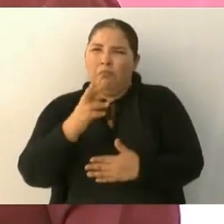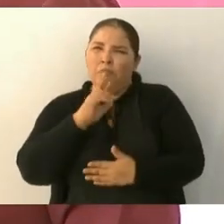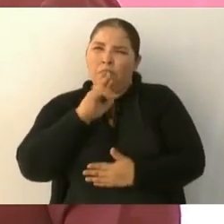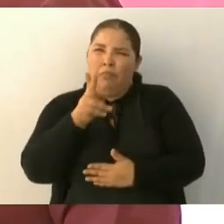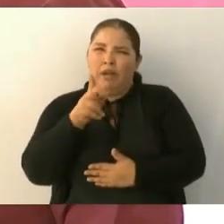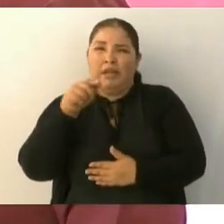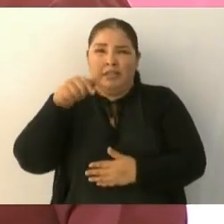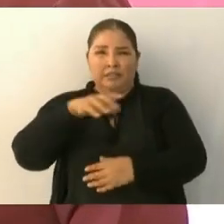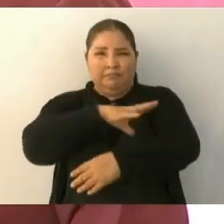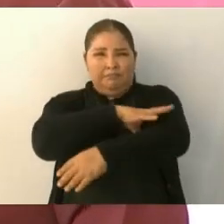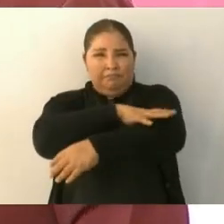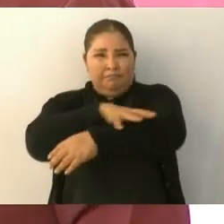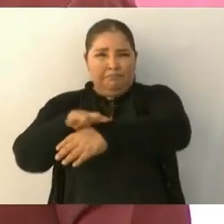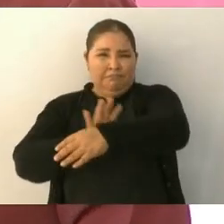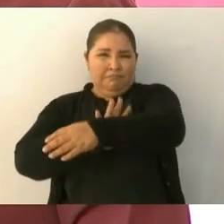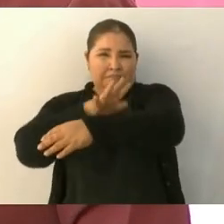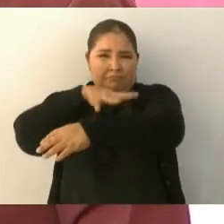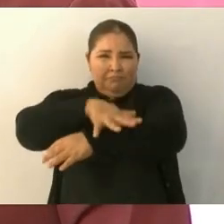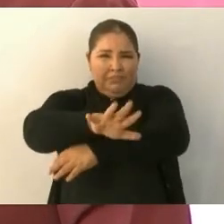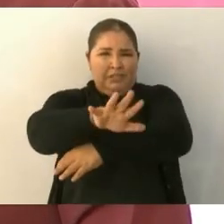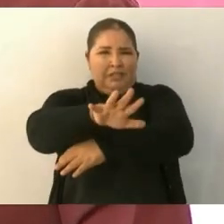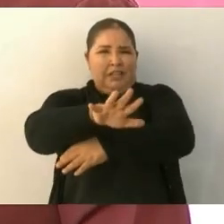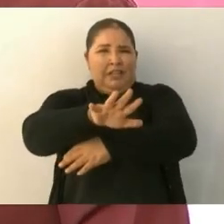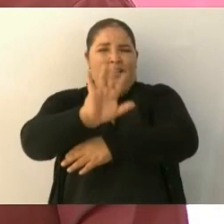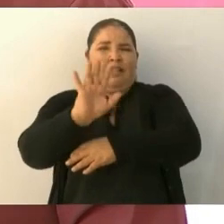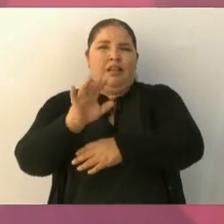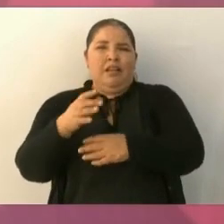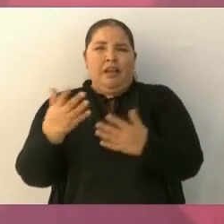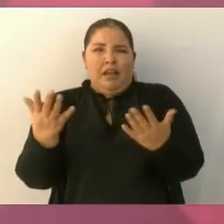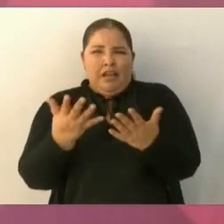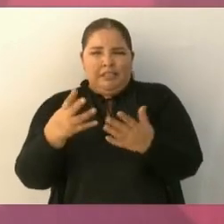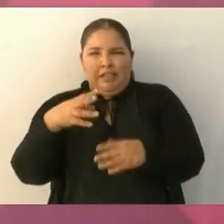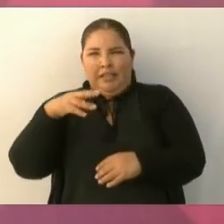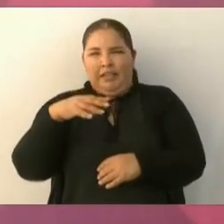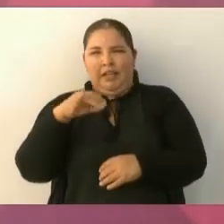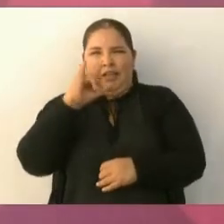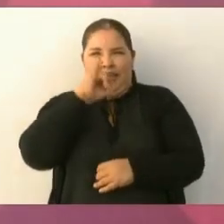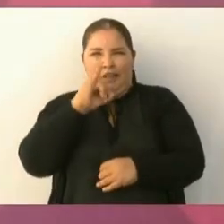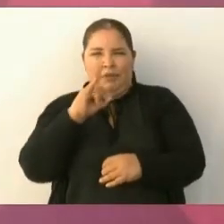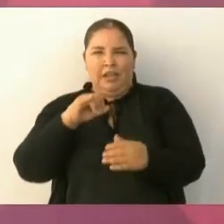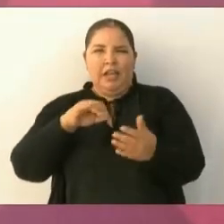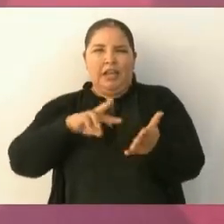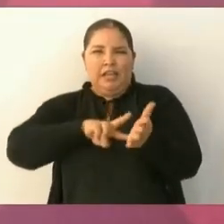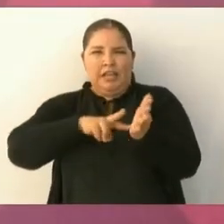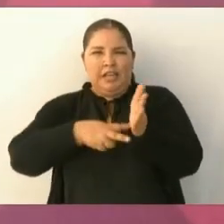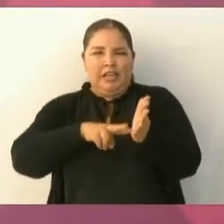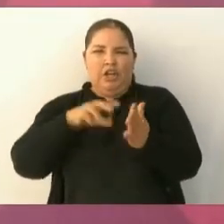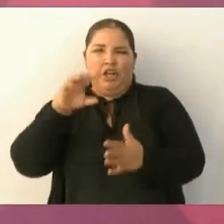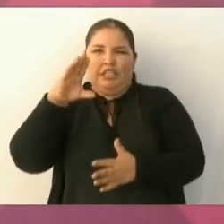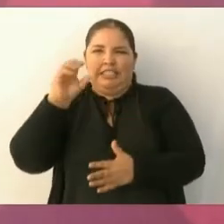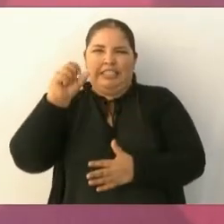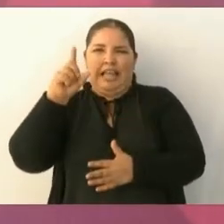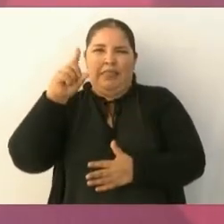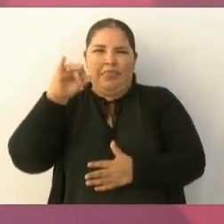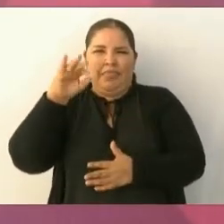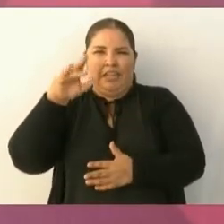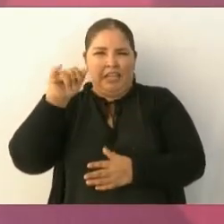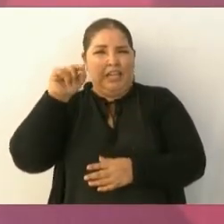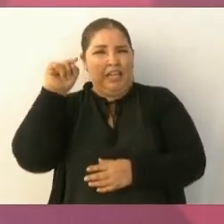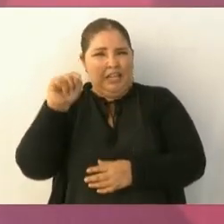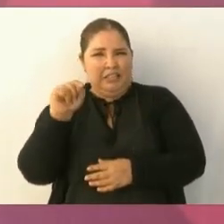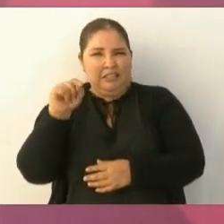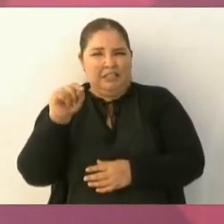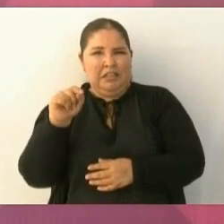Esta presa, cuyo proceso constructivo ha sido liderado por el ingeniero Cédric Iván Escalante Sauri, representa mucho más que